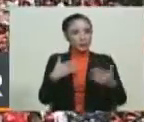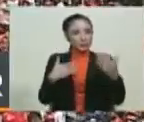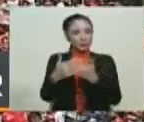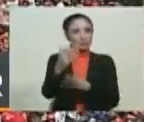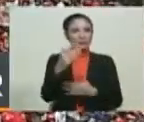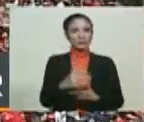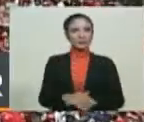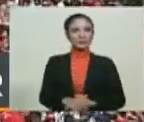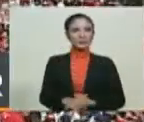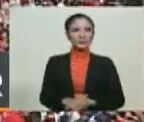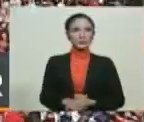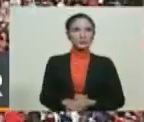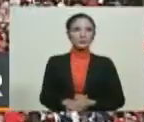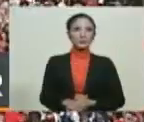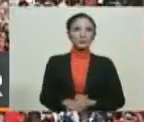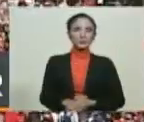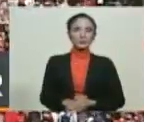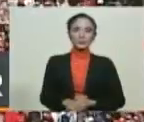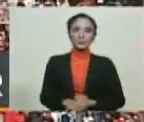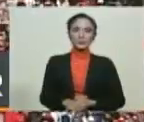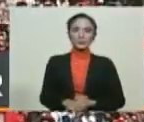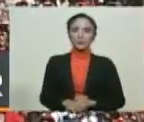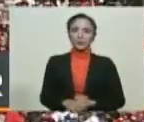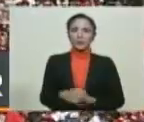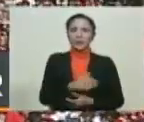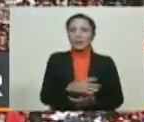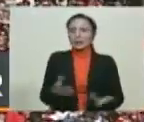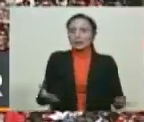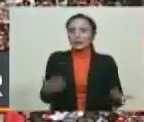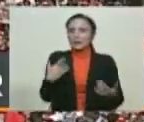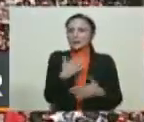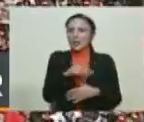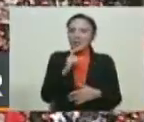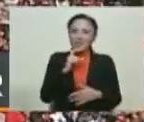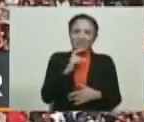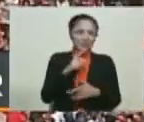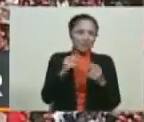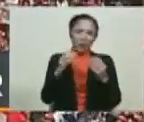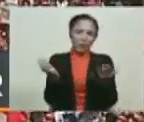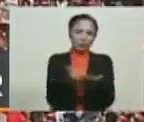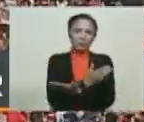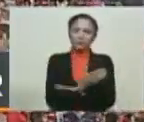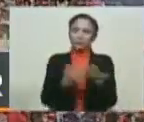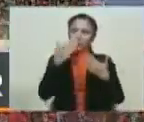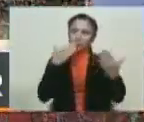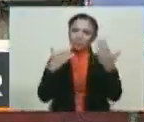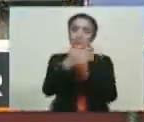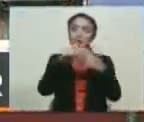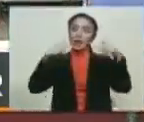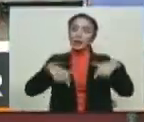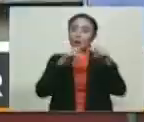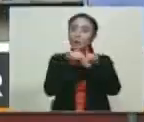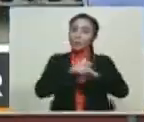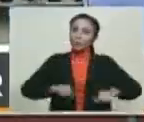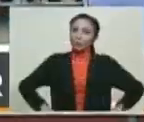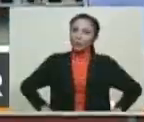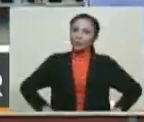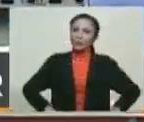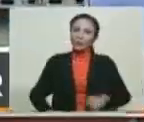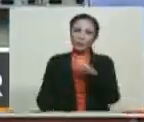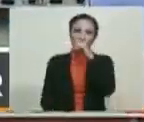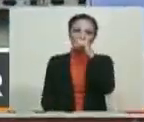vienen tiempos grandiosas para venezuela y portuguesa le corresponde